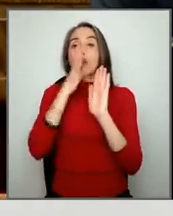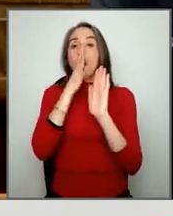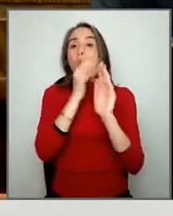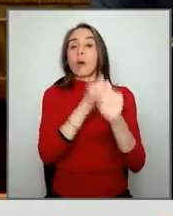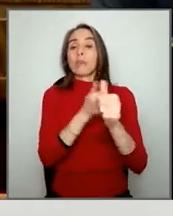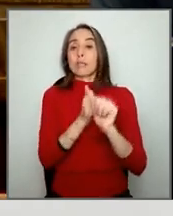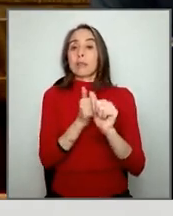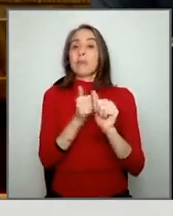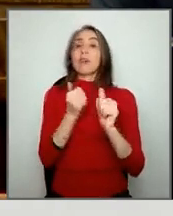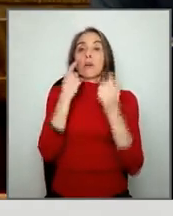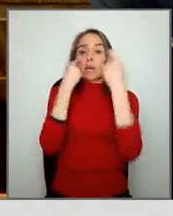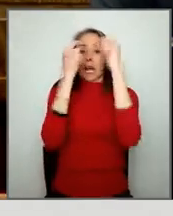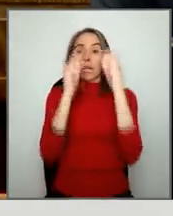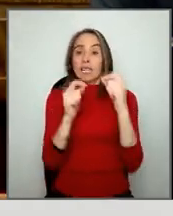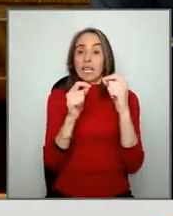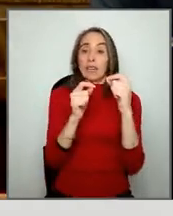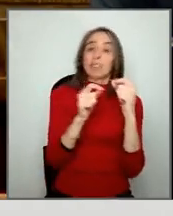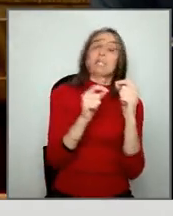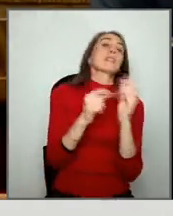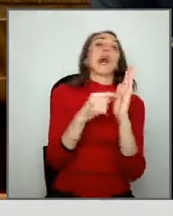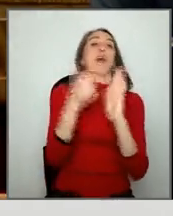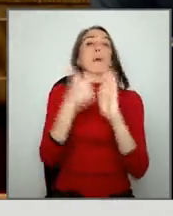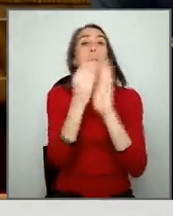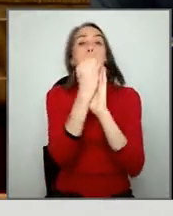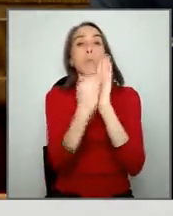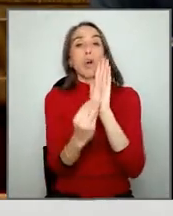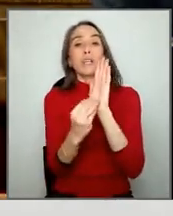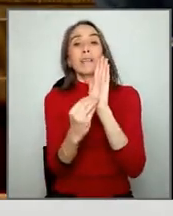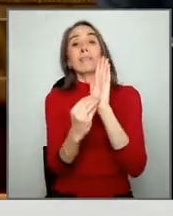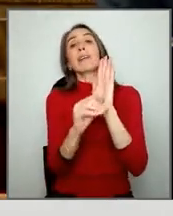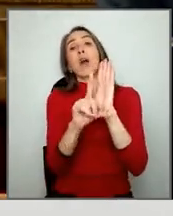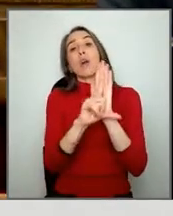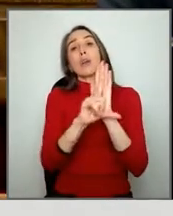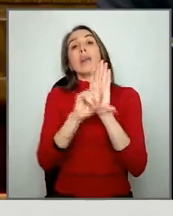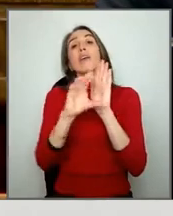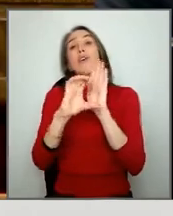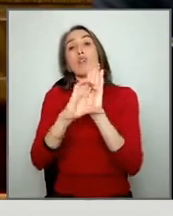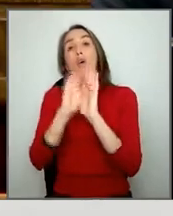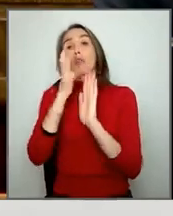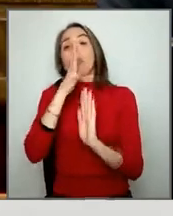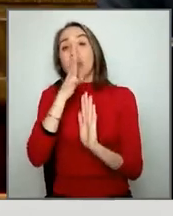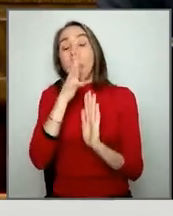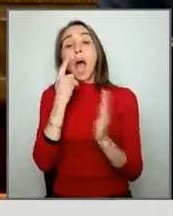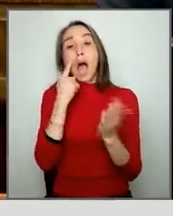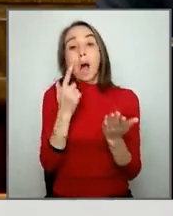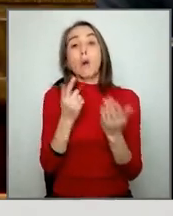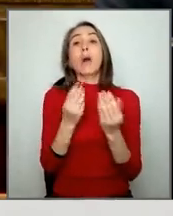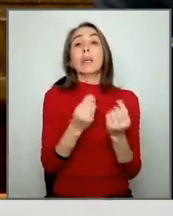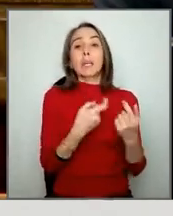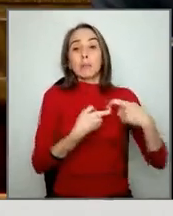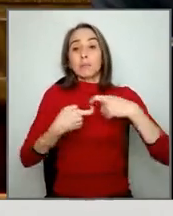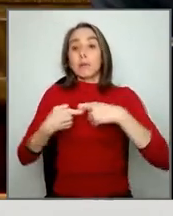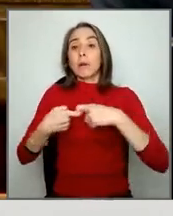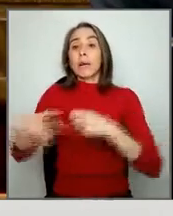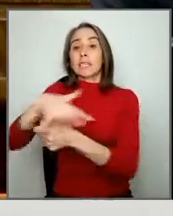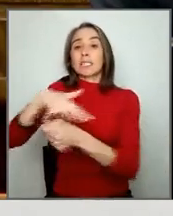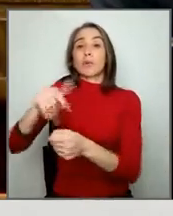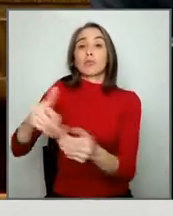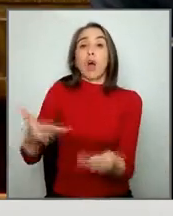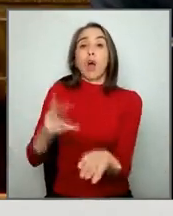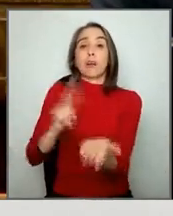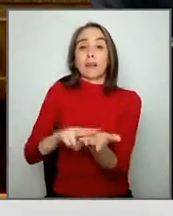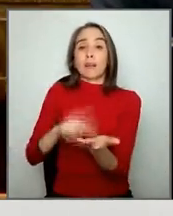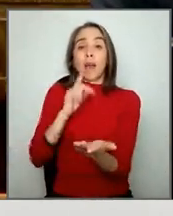revisemos y actualicemos nuestras políticas en relación con el agua adaptándonos a las realidades actuales y promoviendo prácticas sostenibles